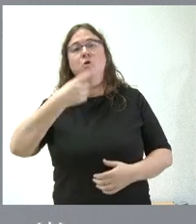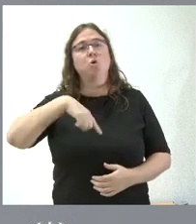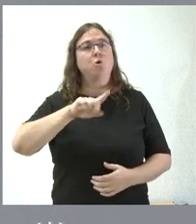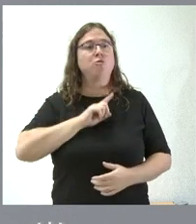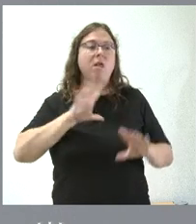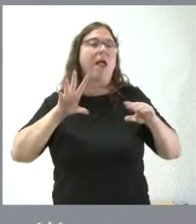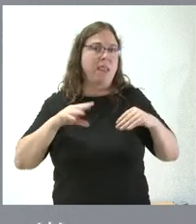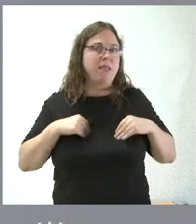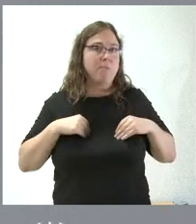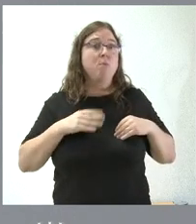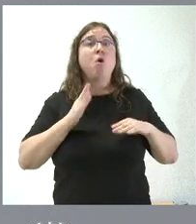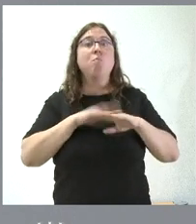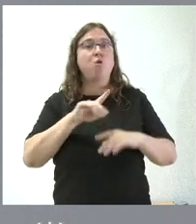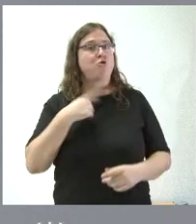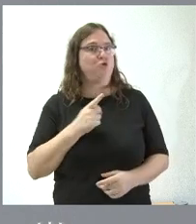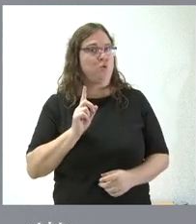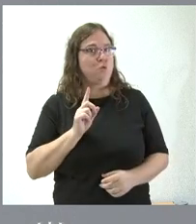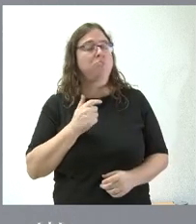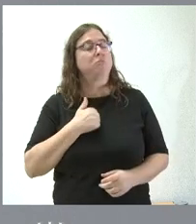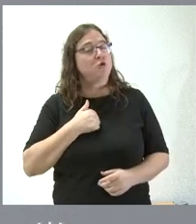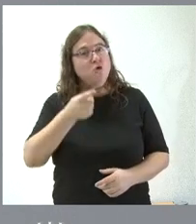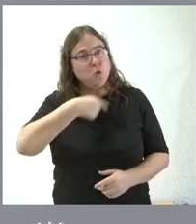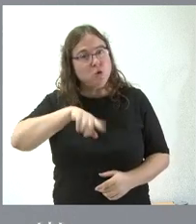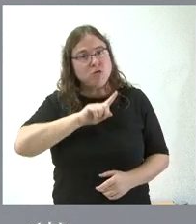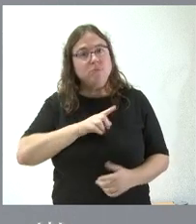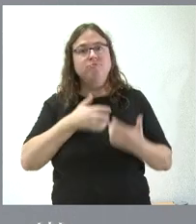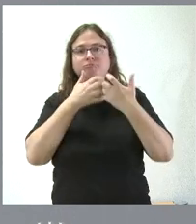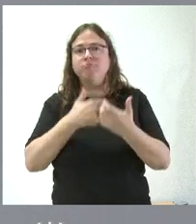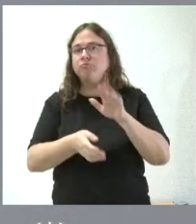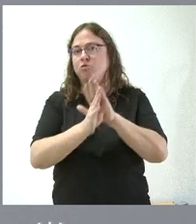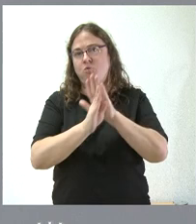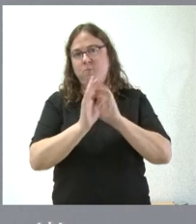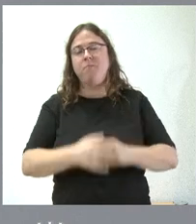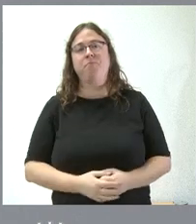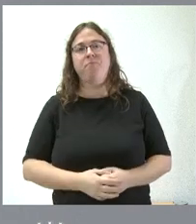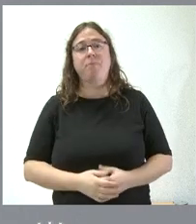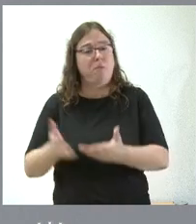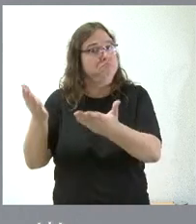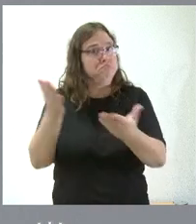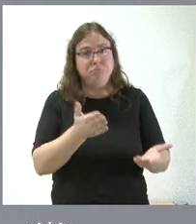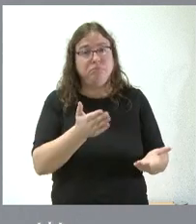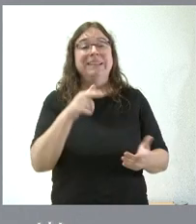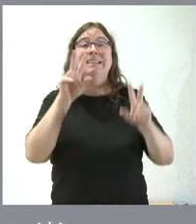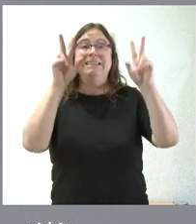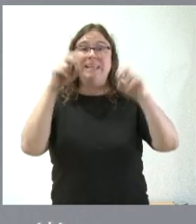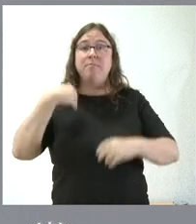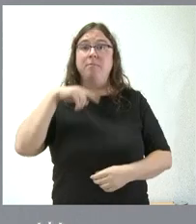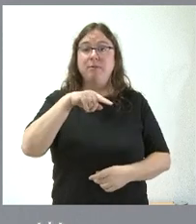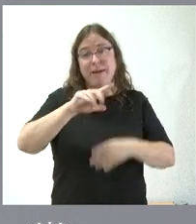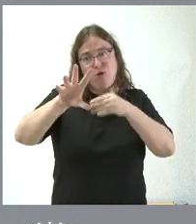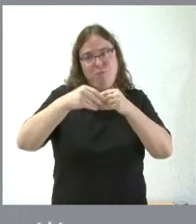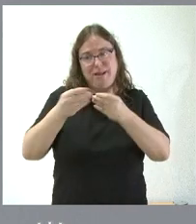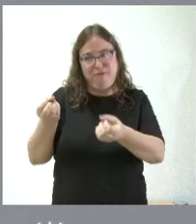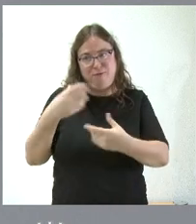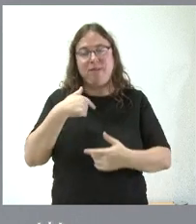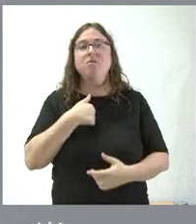aceptaremos pero no será por nosotros que nosotros como les digo seguiros invitándoles es más en relación con este asunto y completando la información que